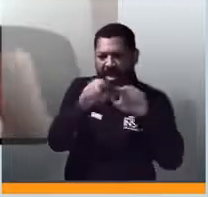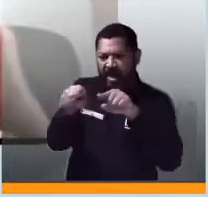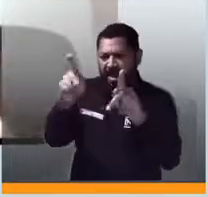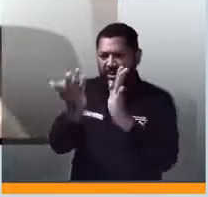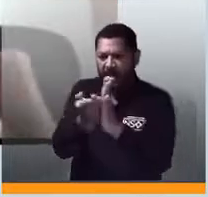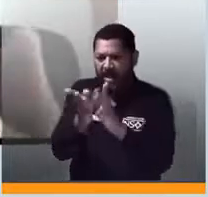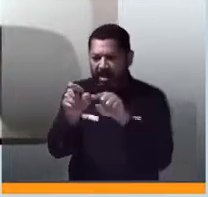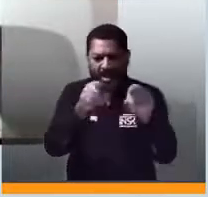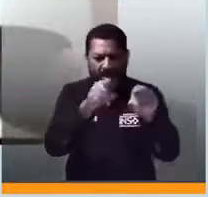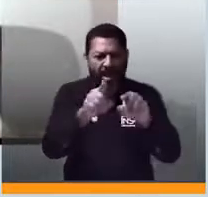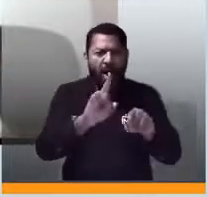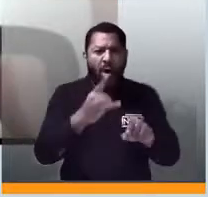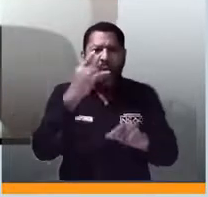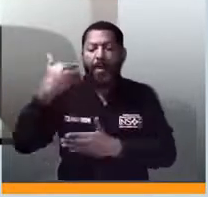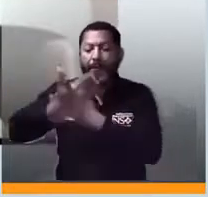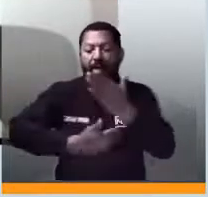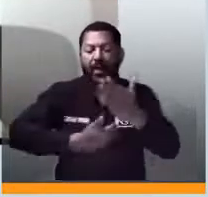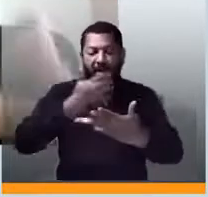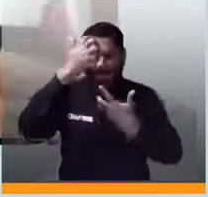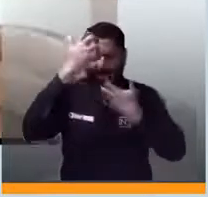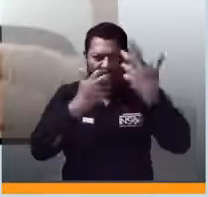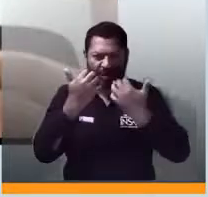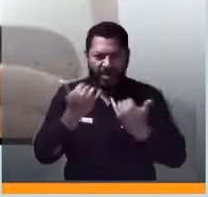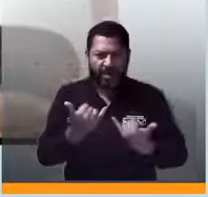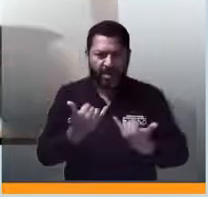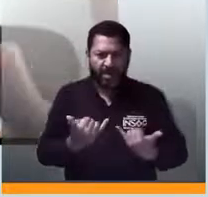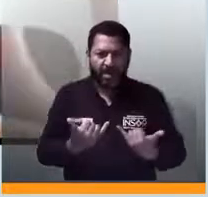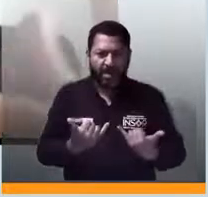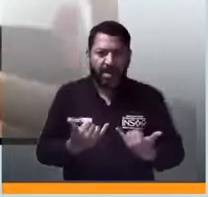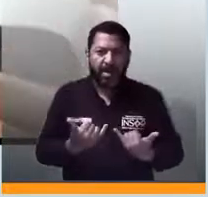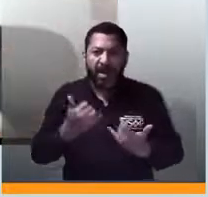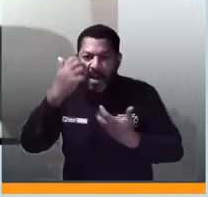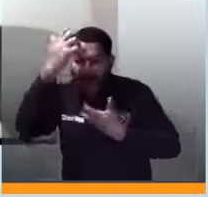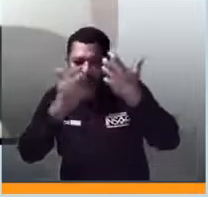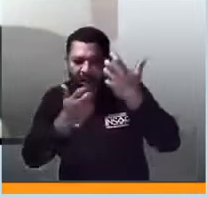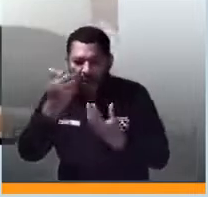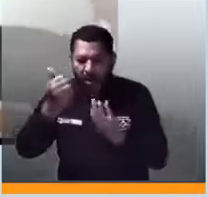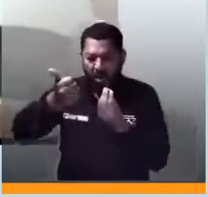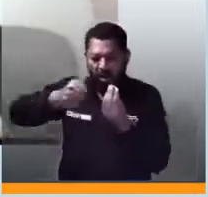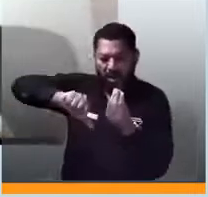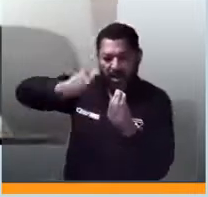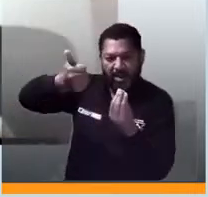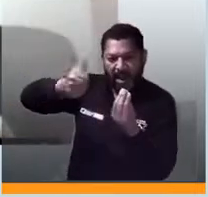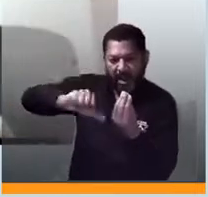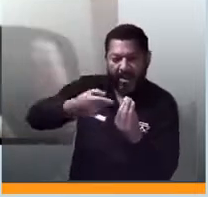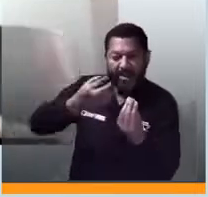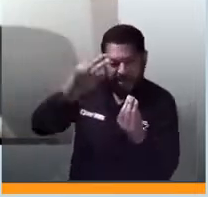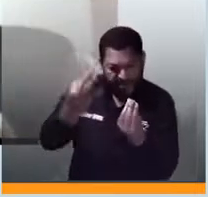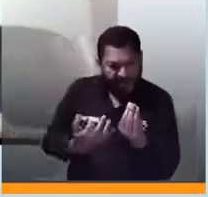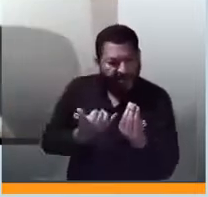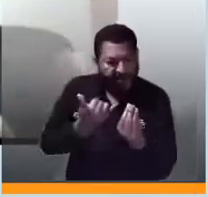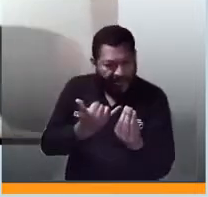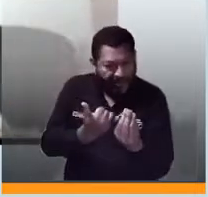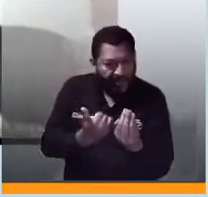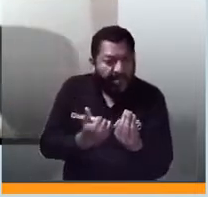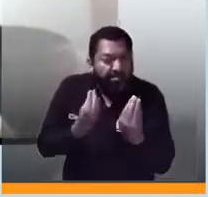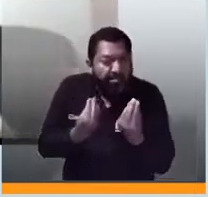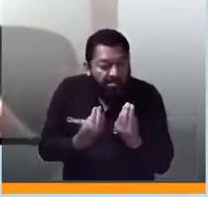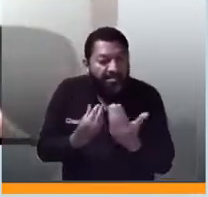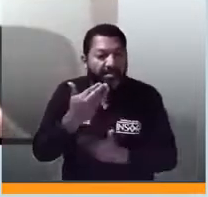que esos procesos de evaluación, como hemos hablado aquí, una evaluación cualitativa, de verdad